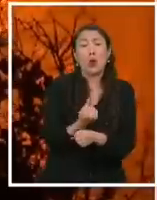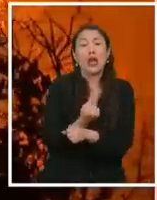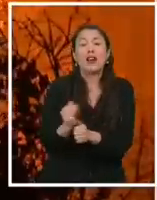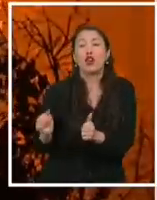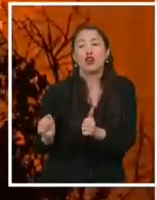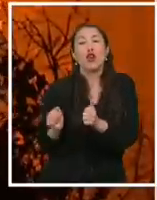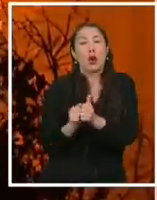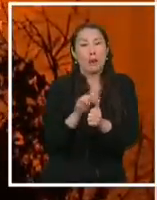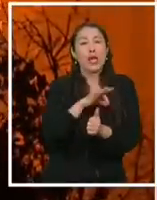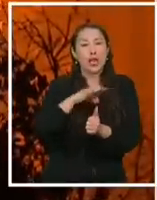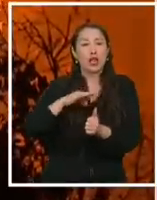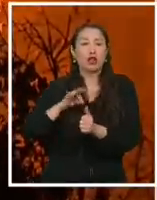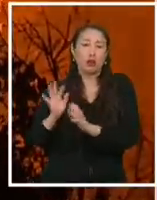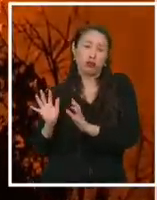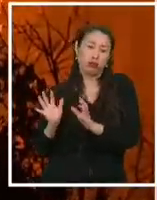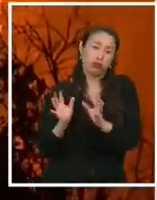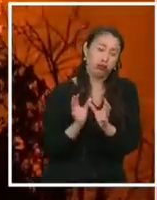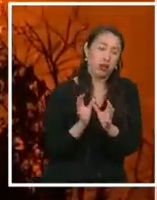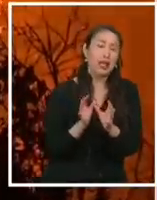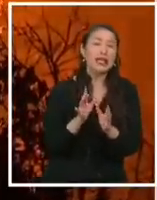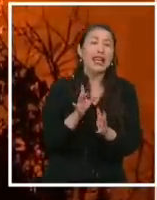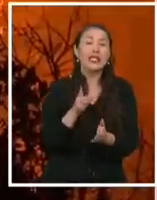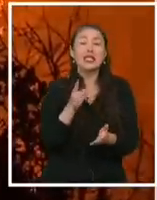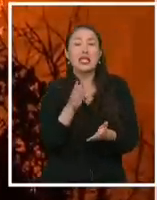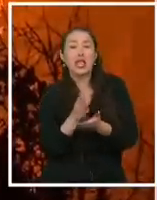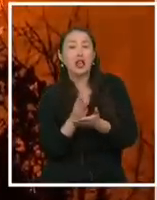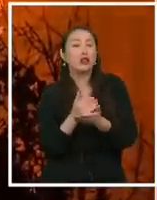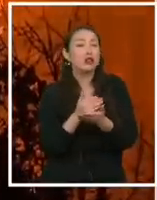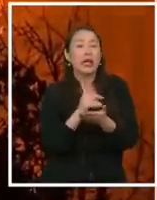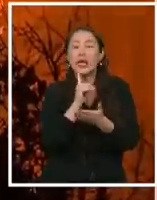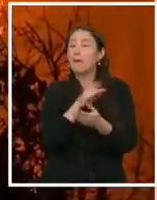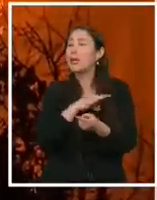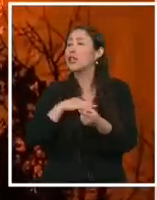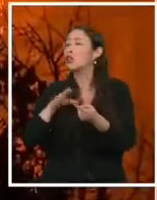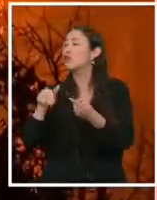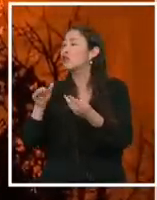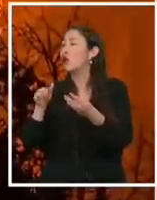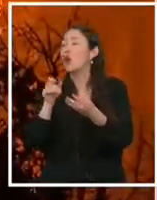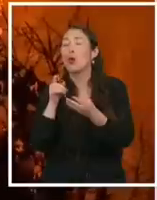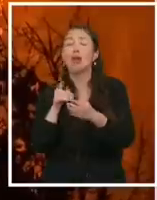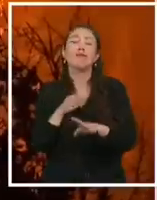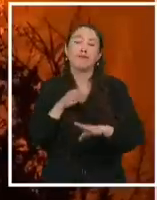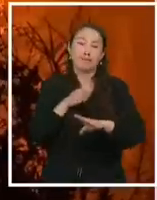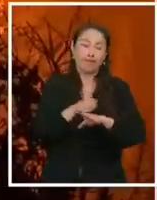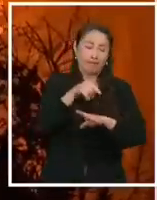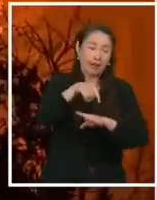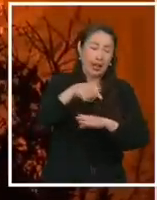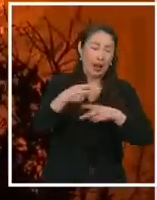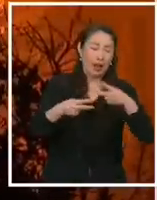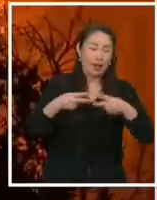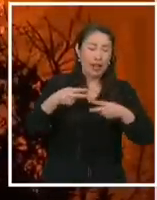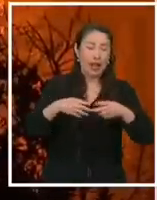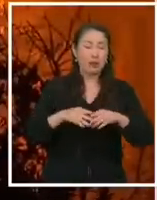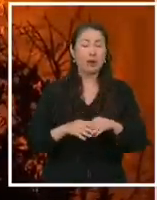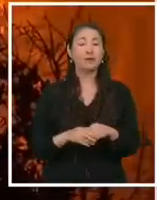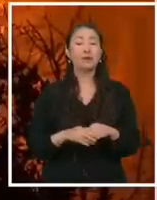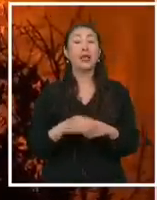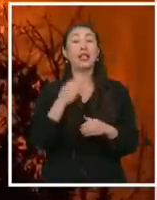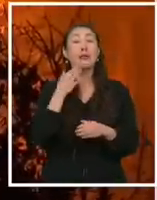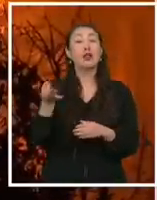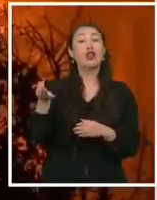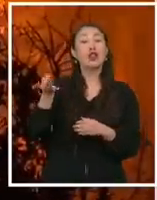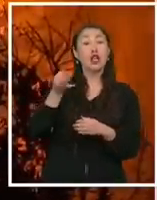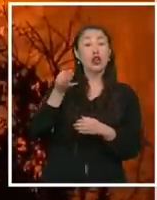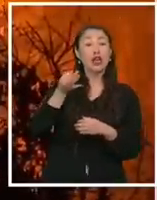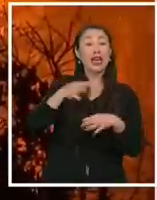ministros también. Están definiendo cuál va a ser el pool de ministros que van a estar en el territorio. Nos señaló también de que va a aperturar Cerro